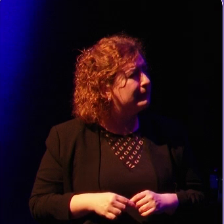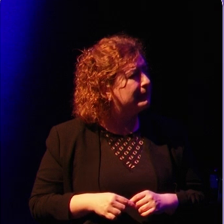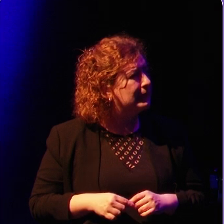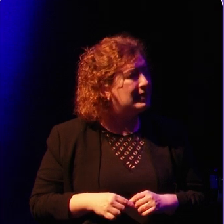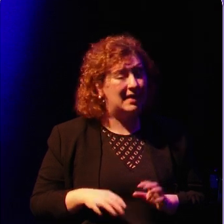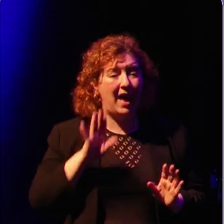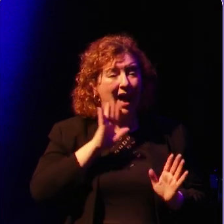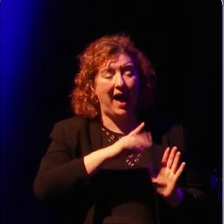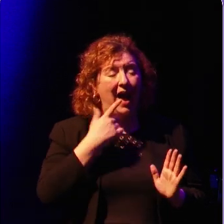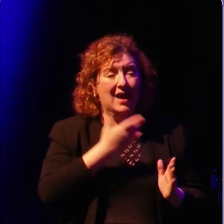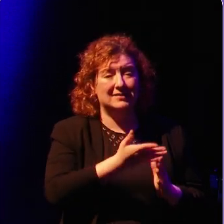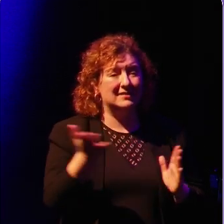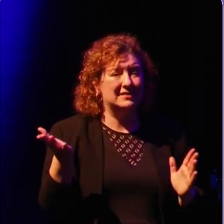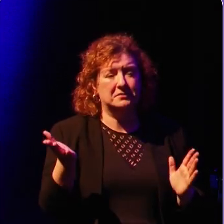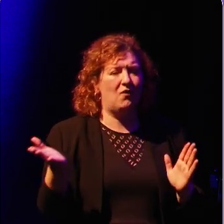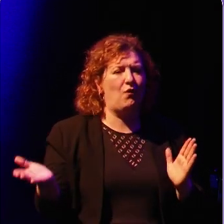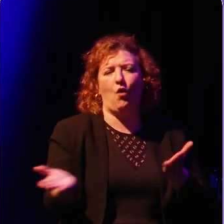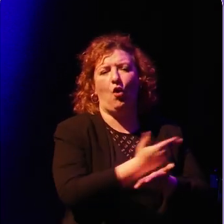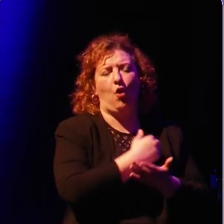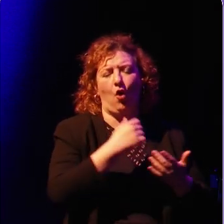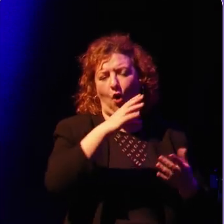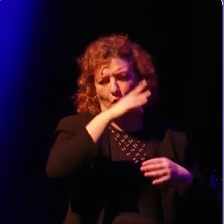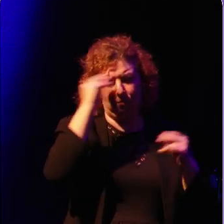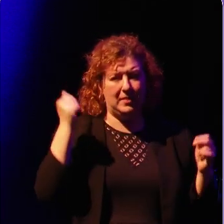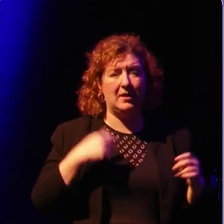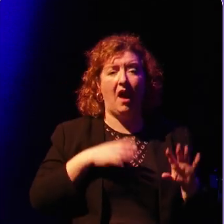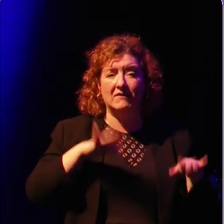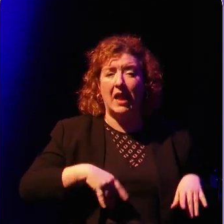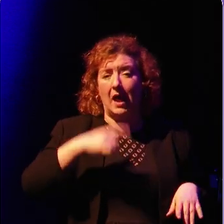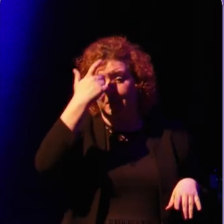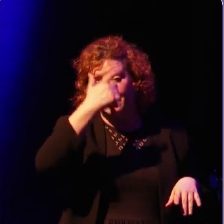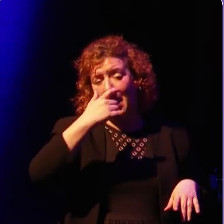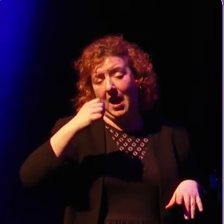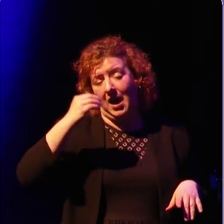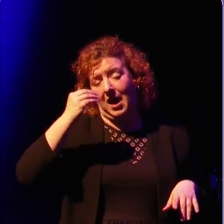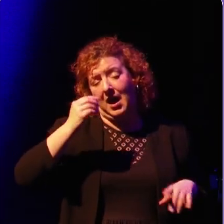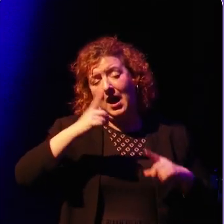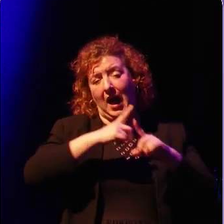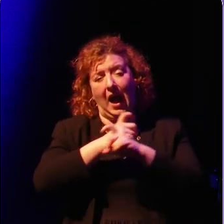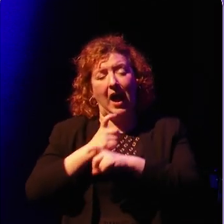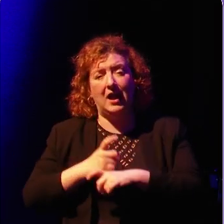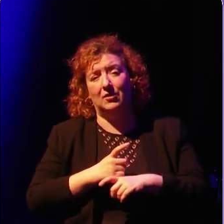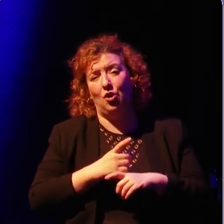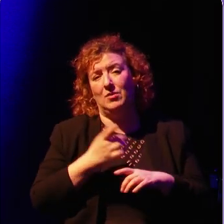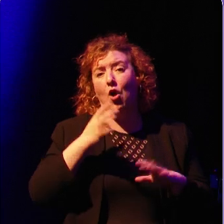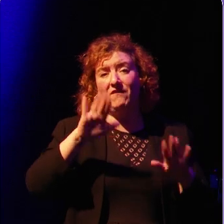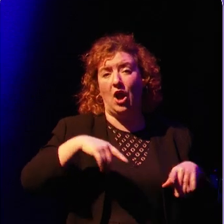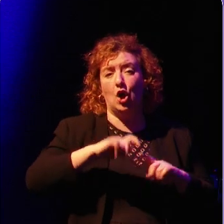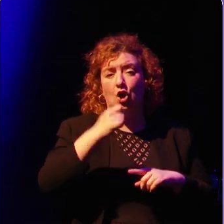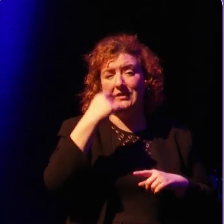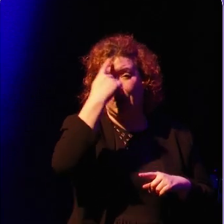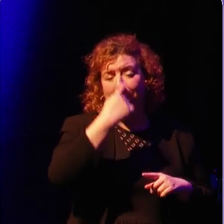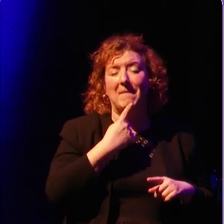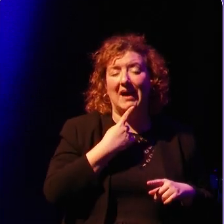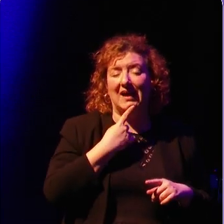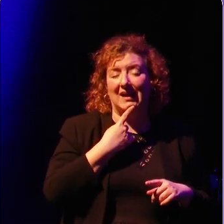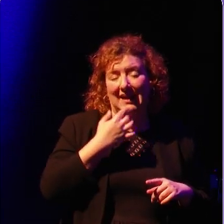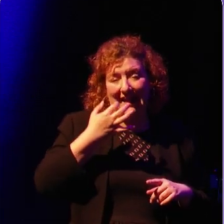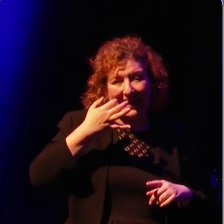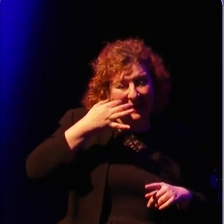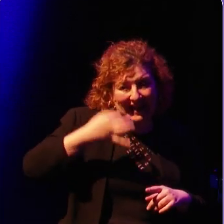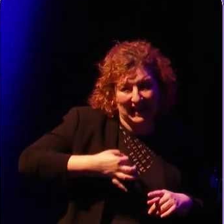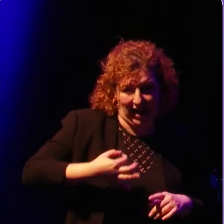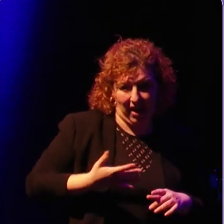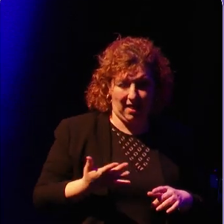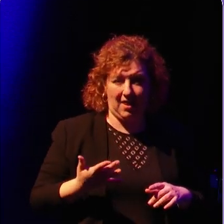lo anterior. El algoritmo te va a dibujar una persona. ¿Se va a parecer a la persona real? o a la persona original? Te